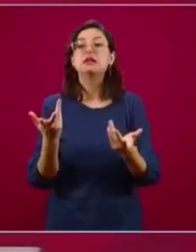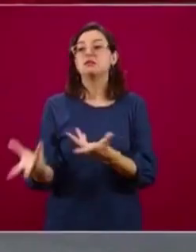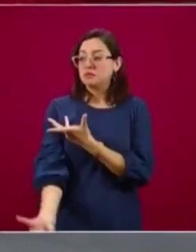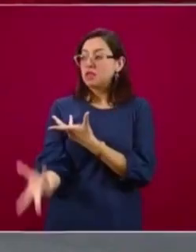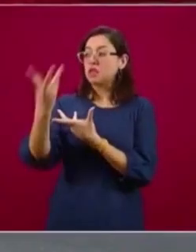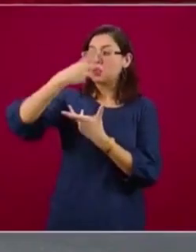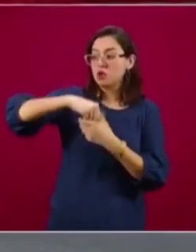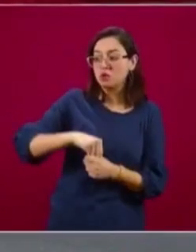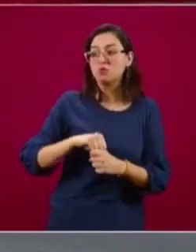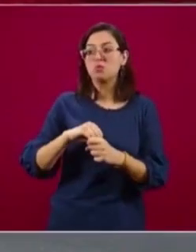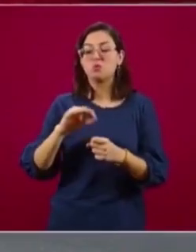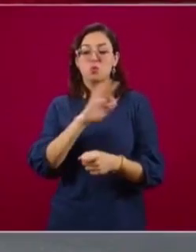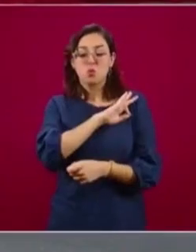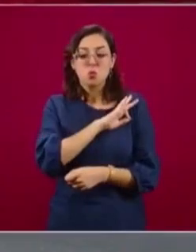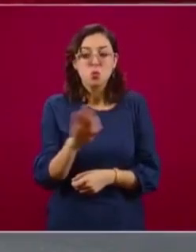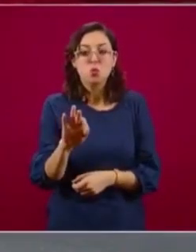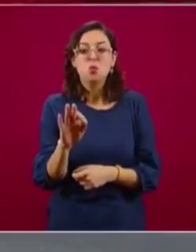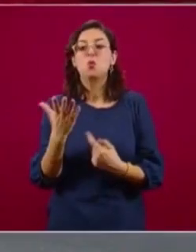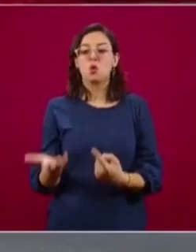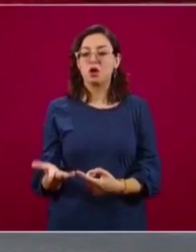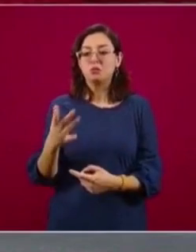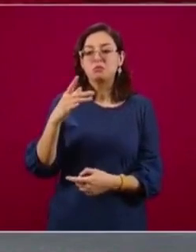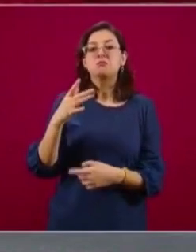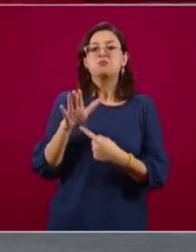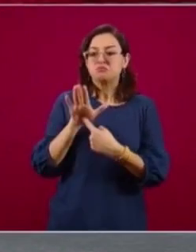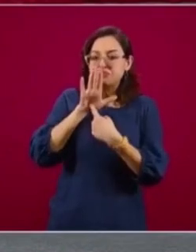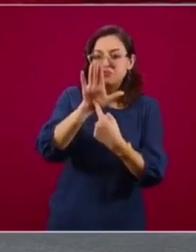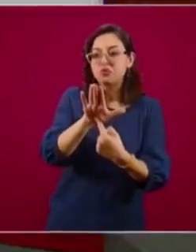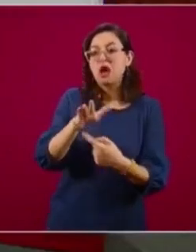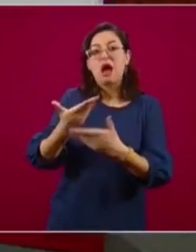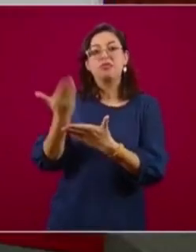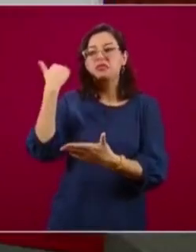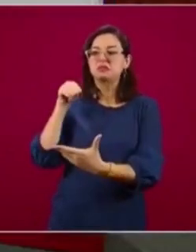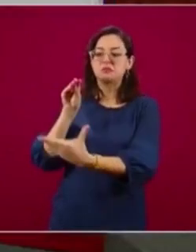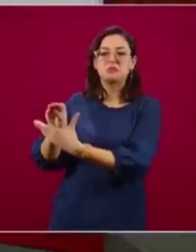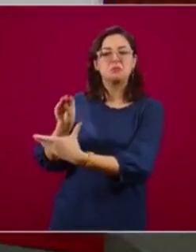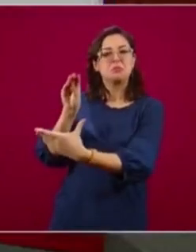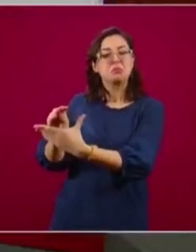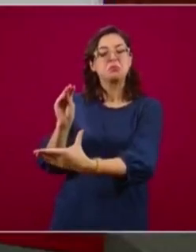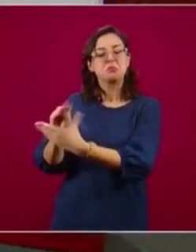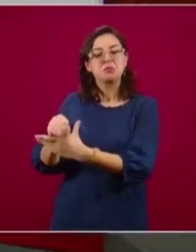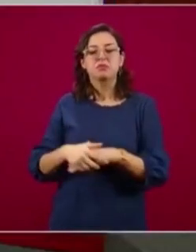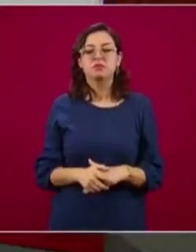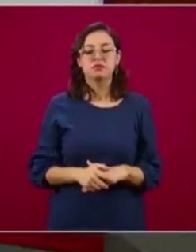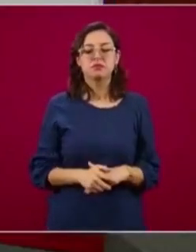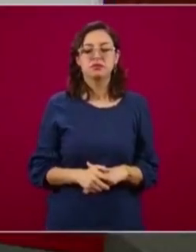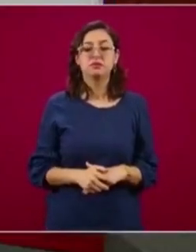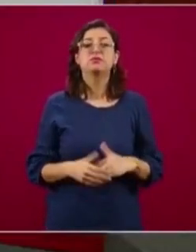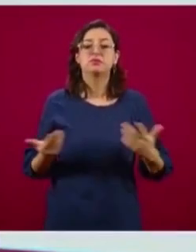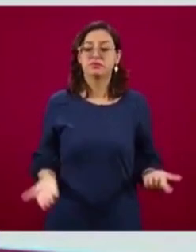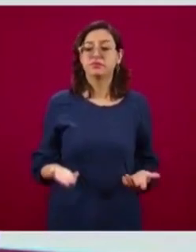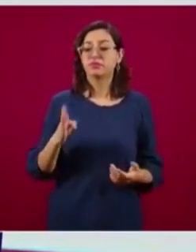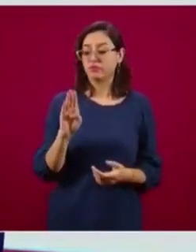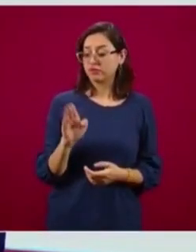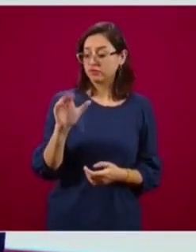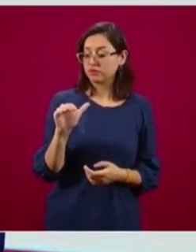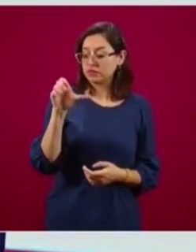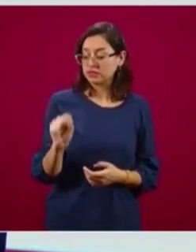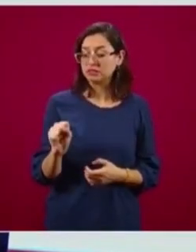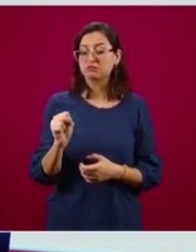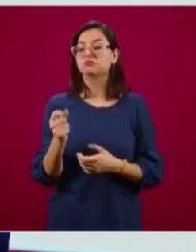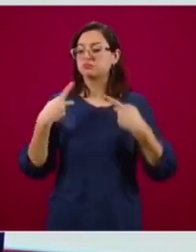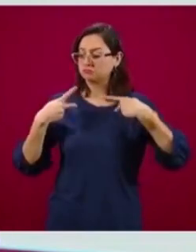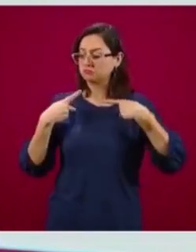también pues con esta de estas becas complementan a la población con discapacidad